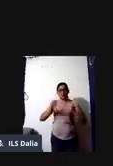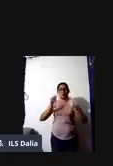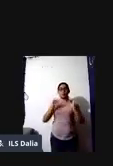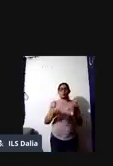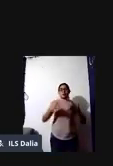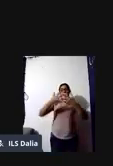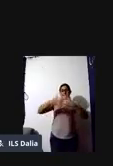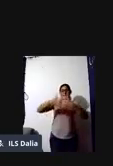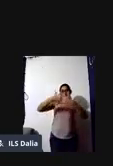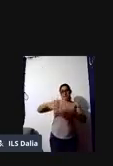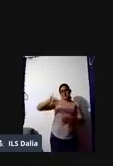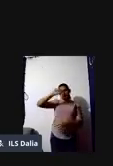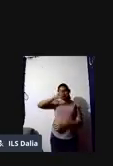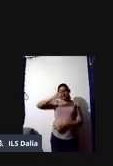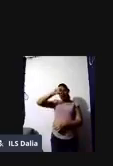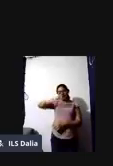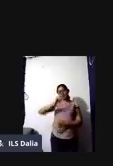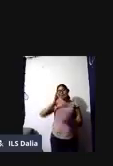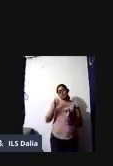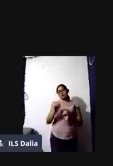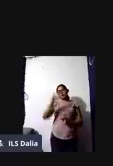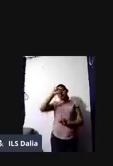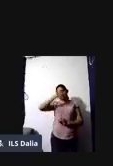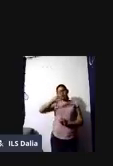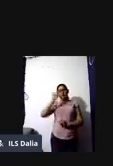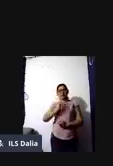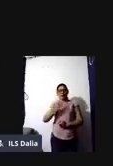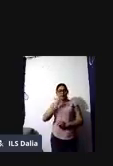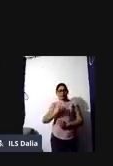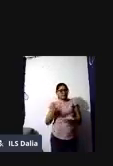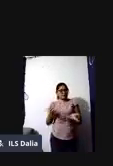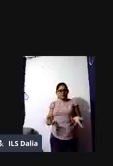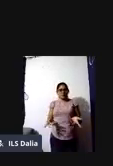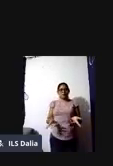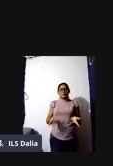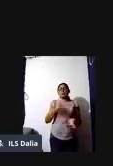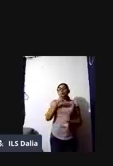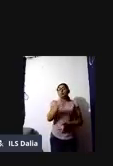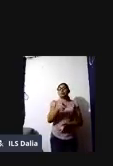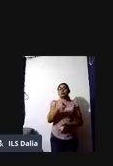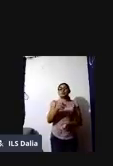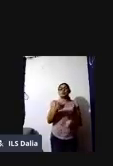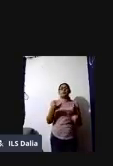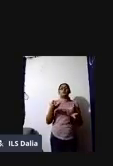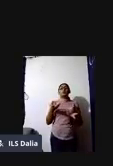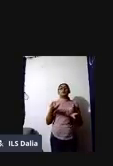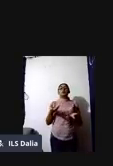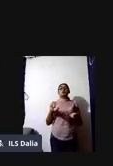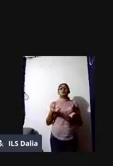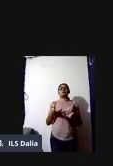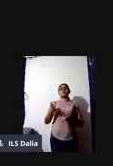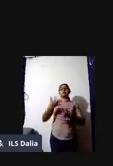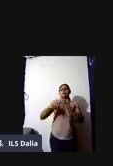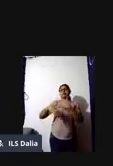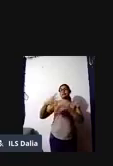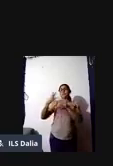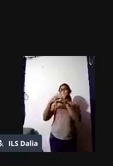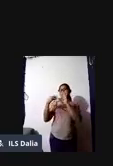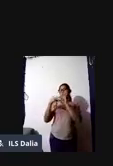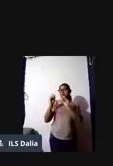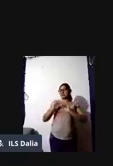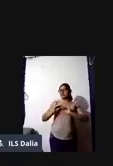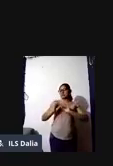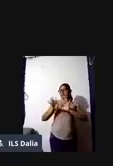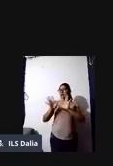para tu jefe o tu jefa. Entonces, no está soltando una palabra coherente, vaya,